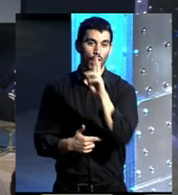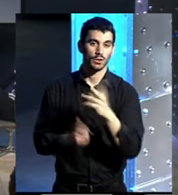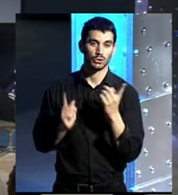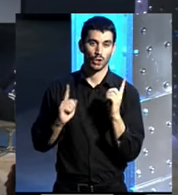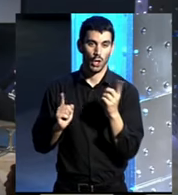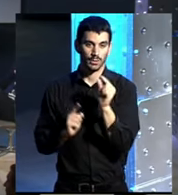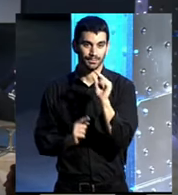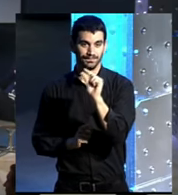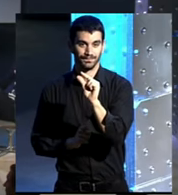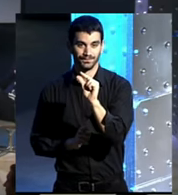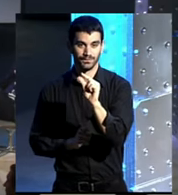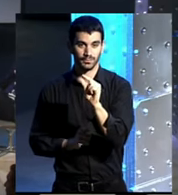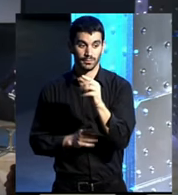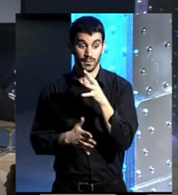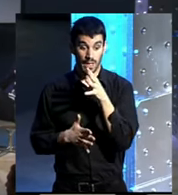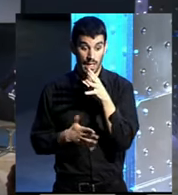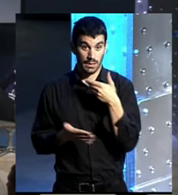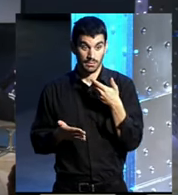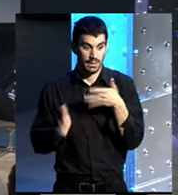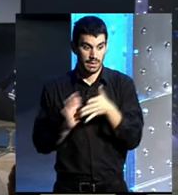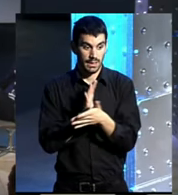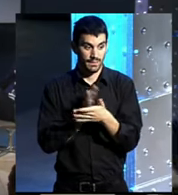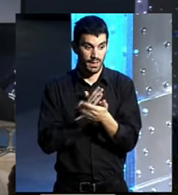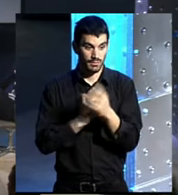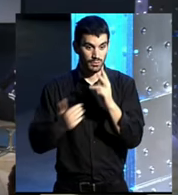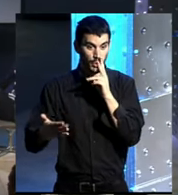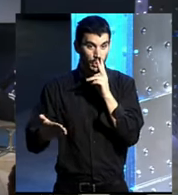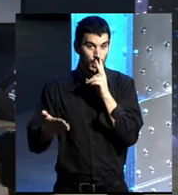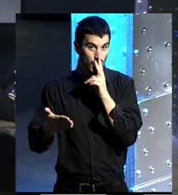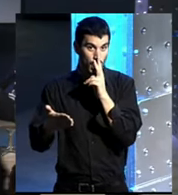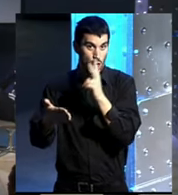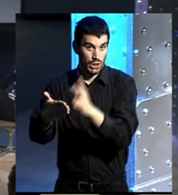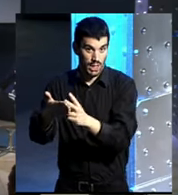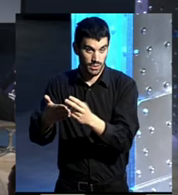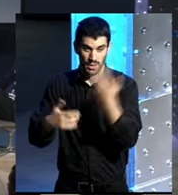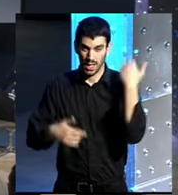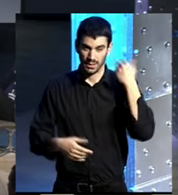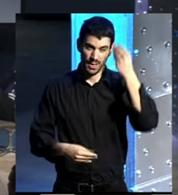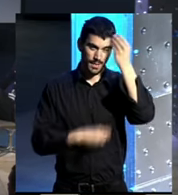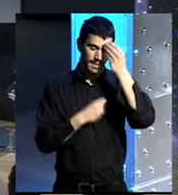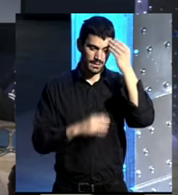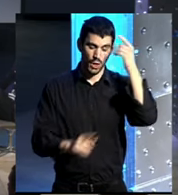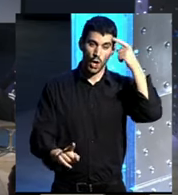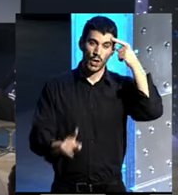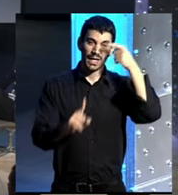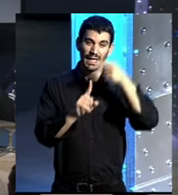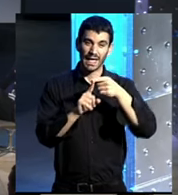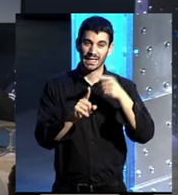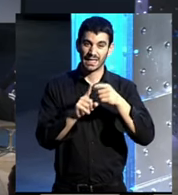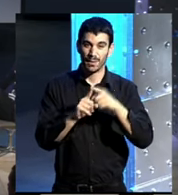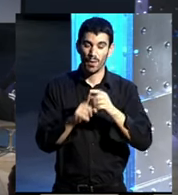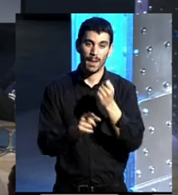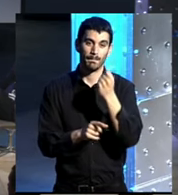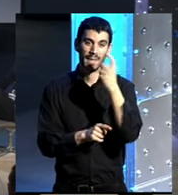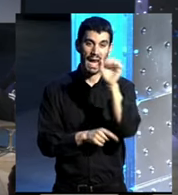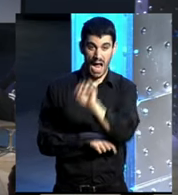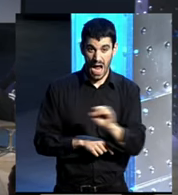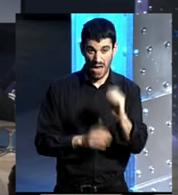Actualmente estamos a tan solo 2 años de llegar a la fecha que se fijó por los Objetivos del Milenio